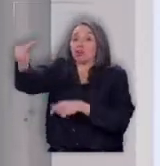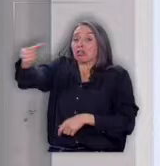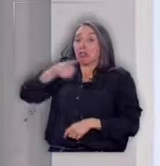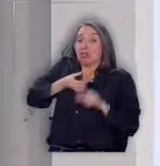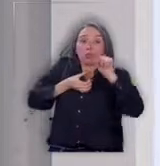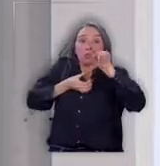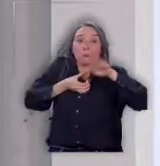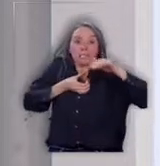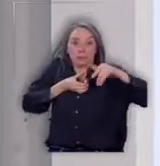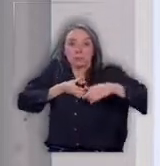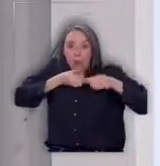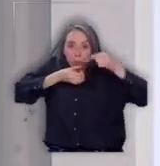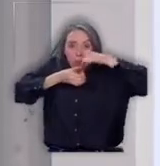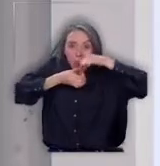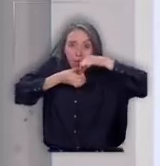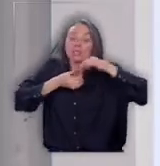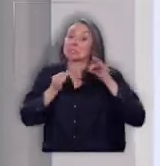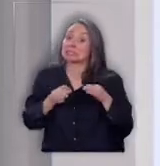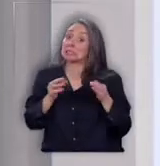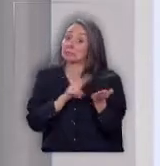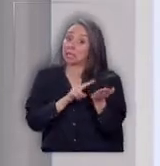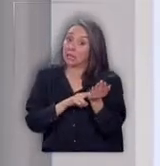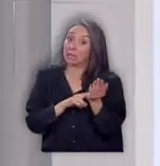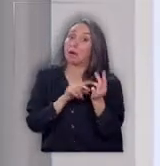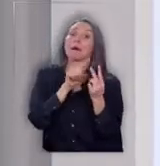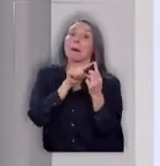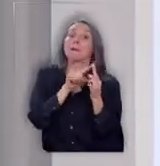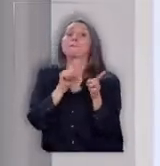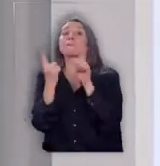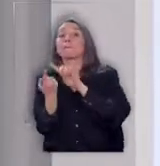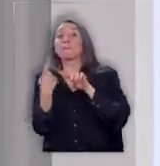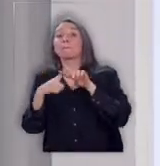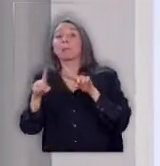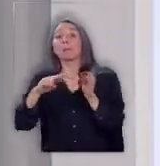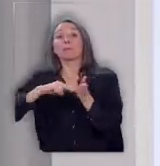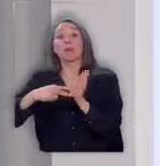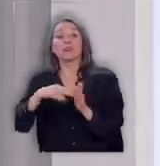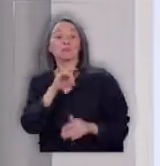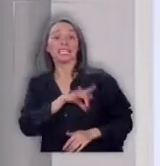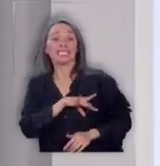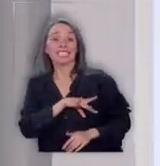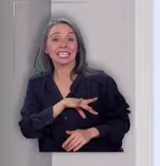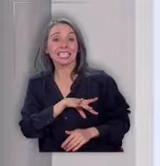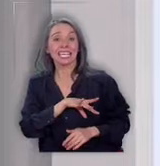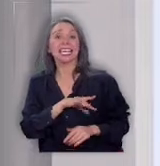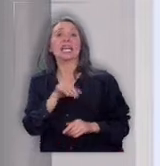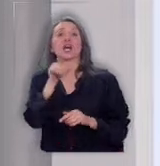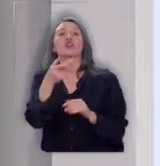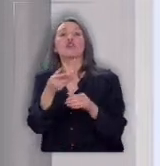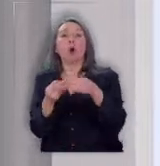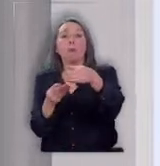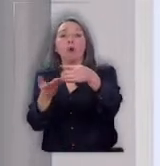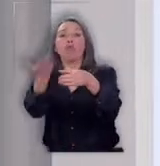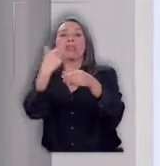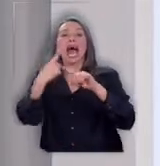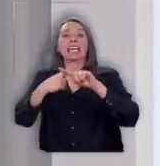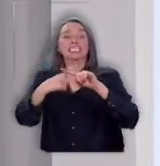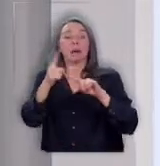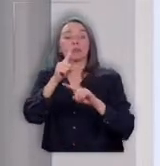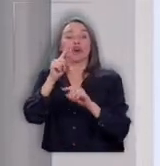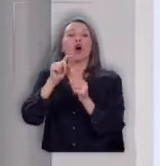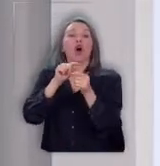cierto también Es cierto que el principal problema que tiene chile no es el problema de tomar exámenes sino de